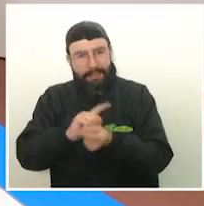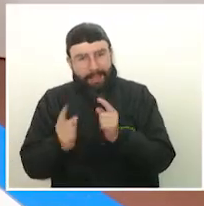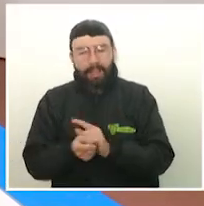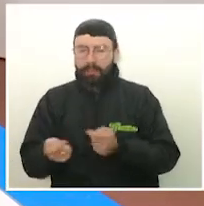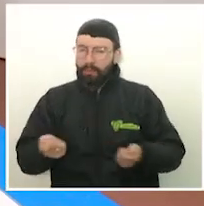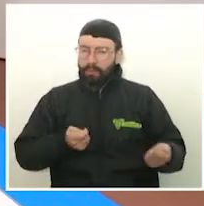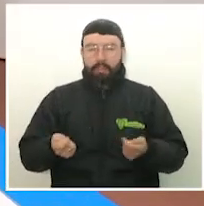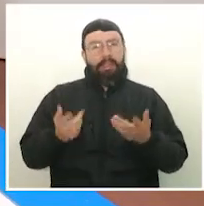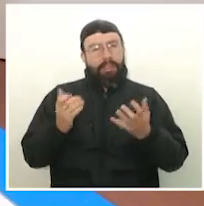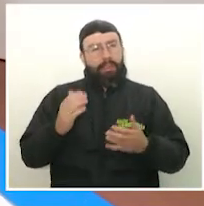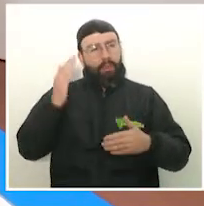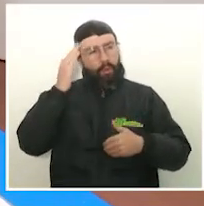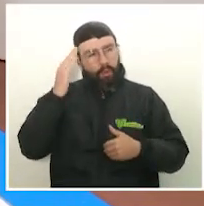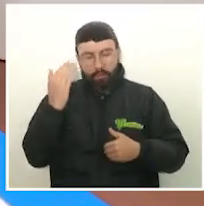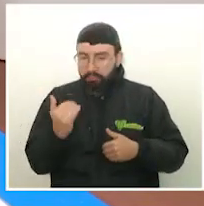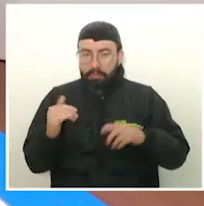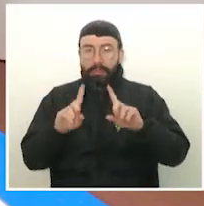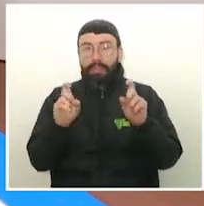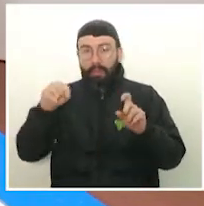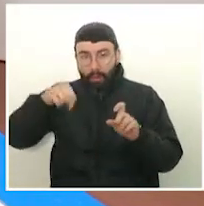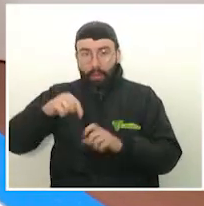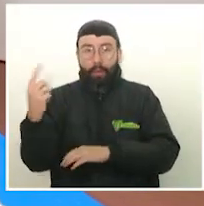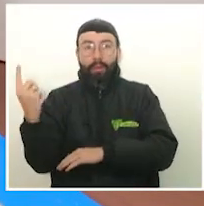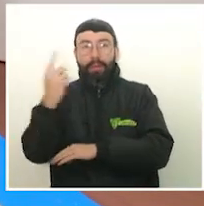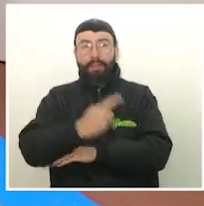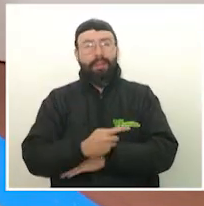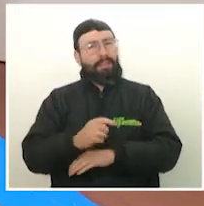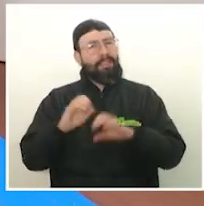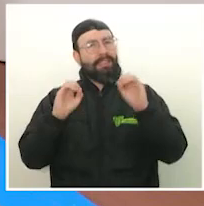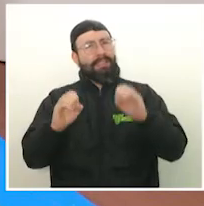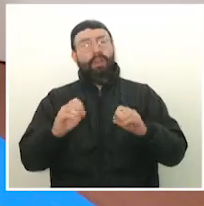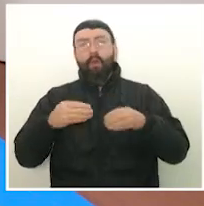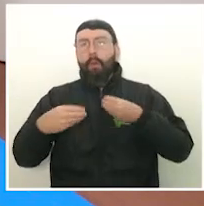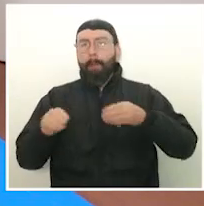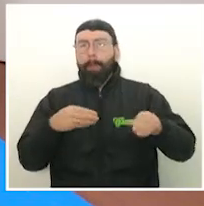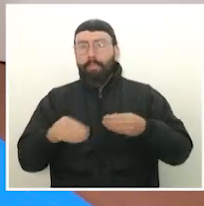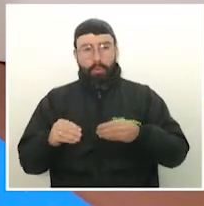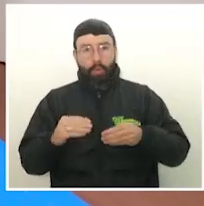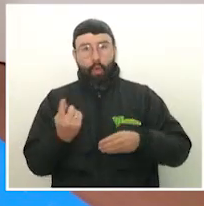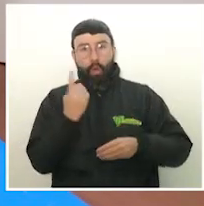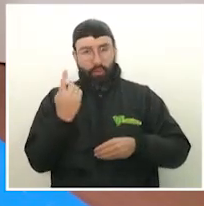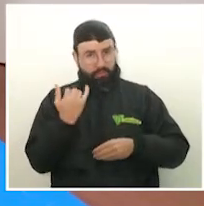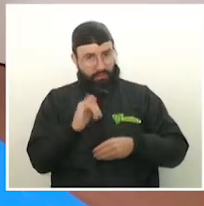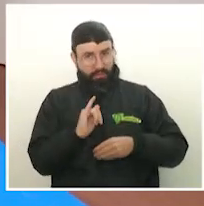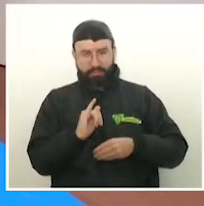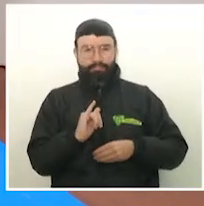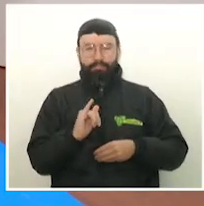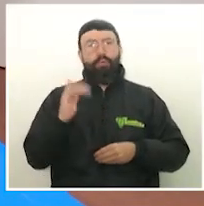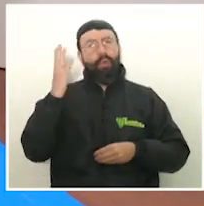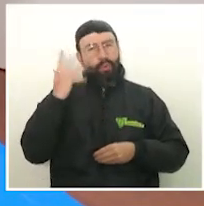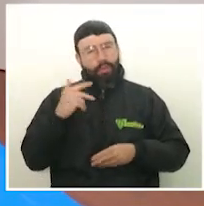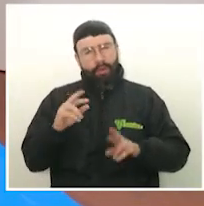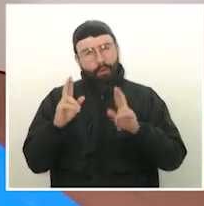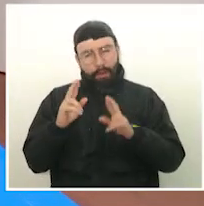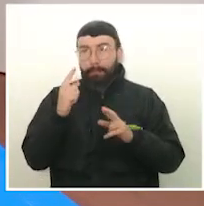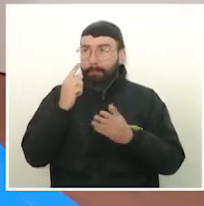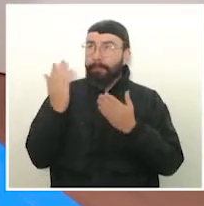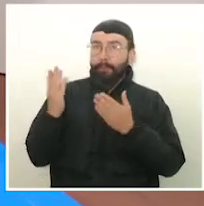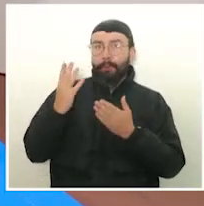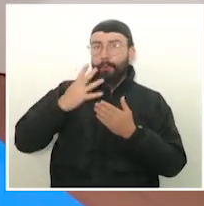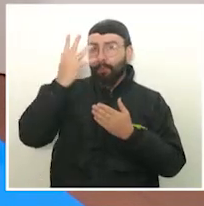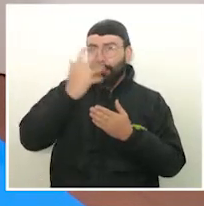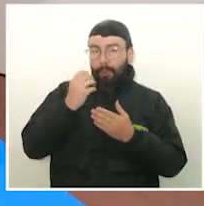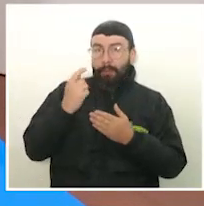poco de conciencia acerca de este día, que es el Día Sin Bolsa, pero que no sea solo hoy. Exacto. Que sean todos los días. Vean esta nota fantástica para